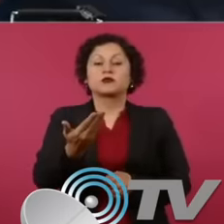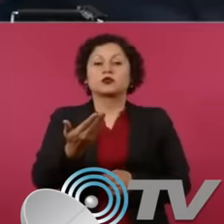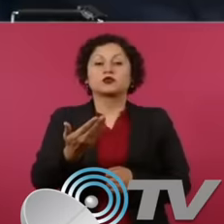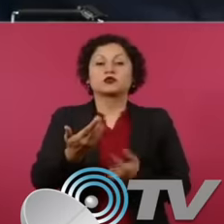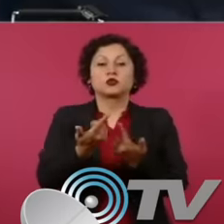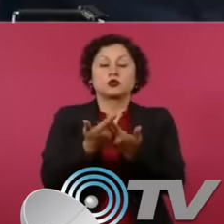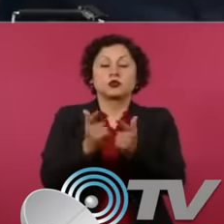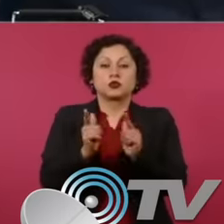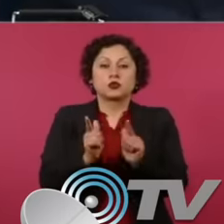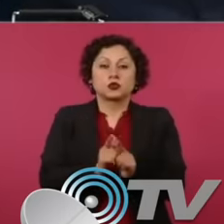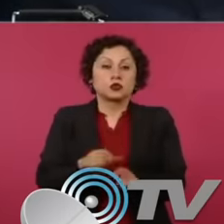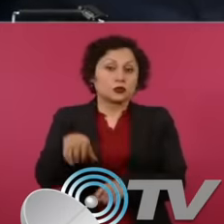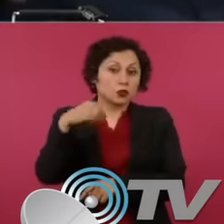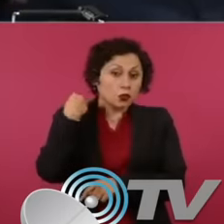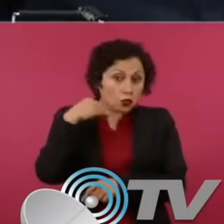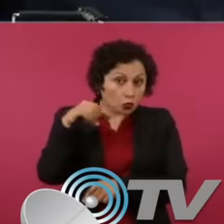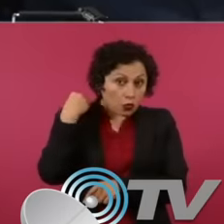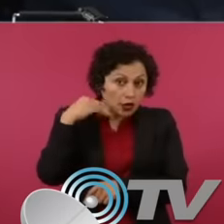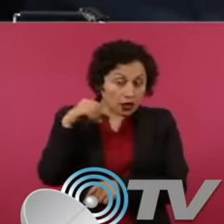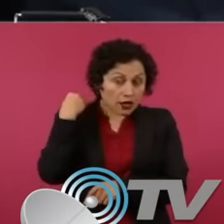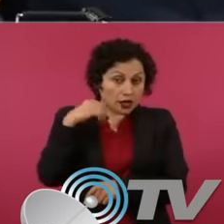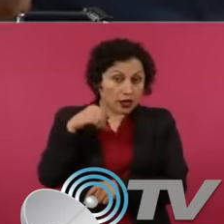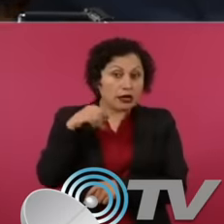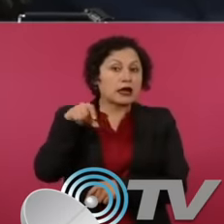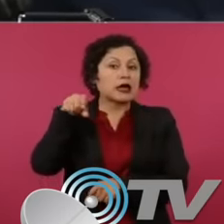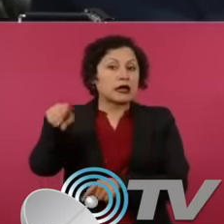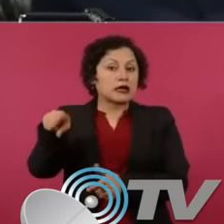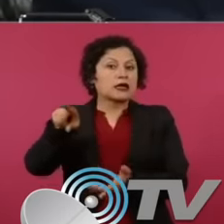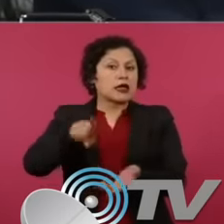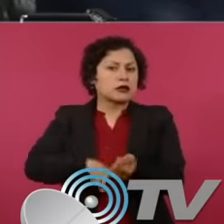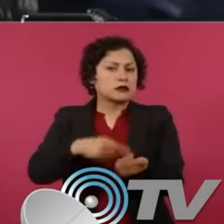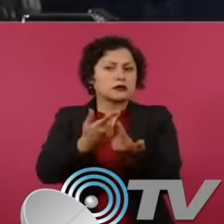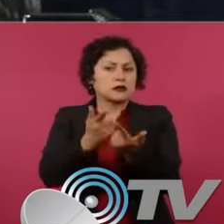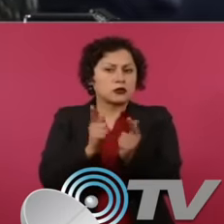están bandas de lo mejor.